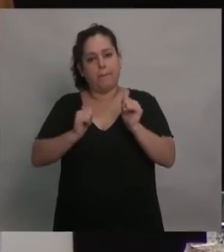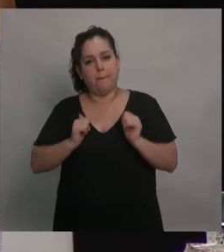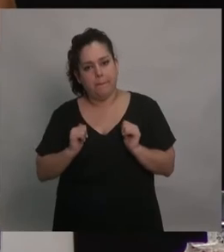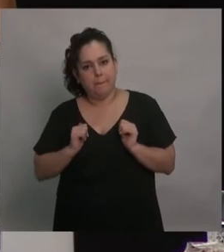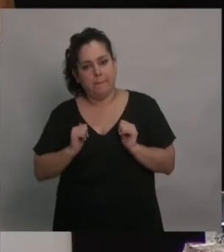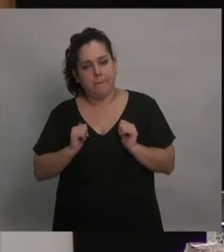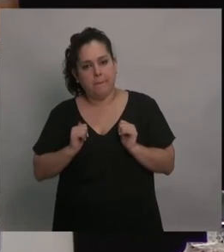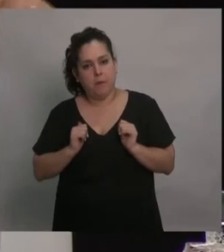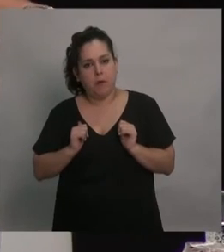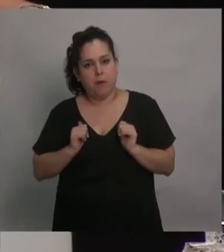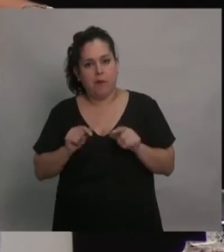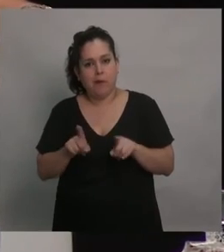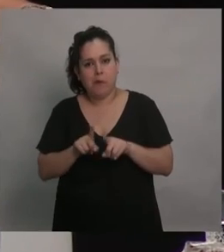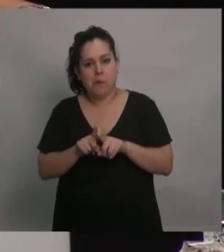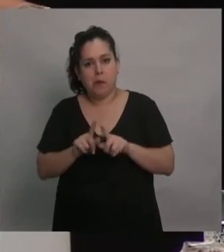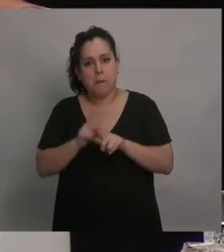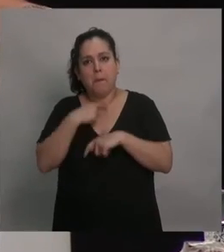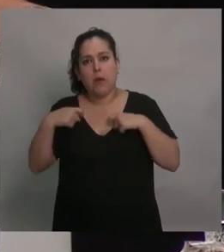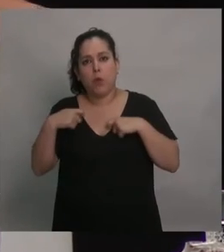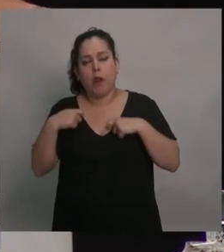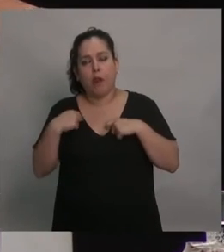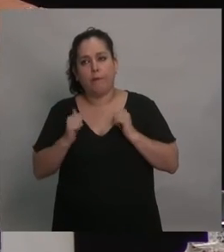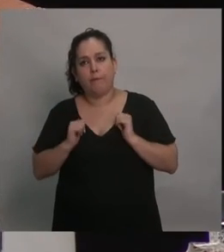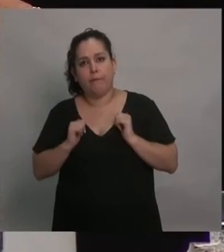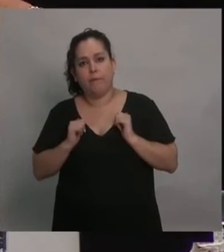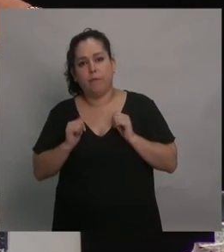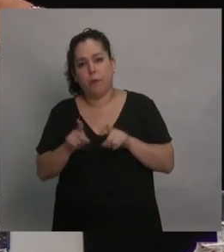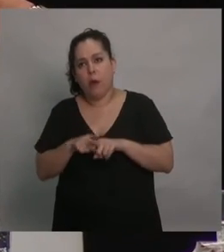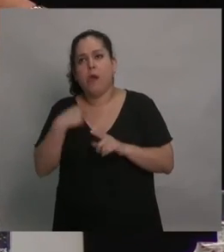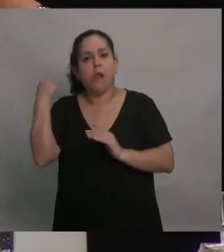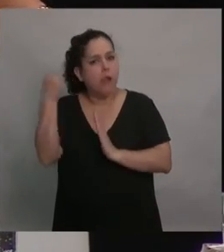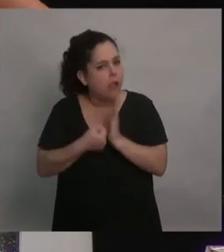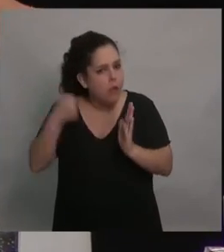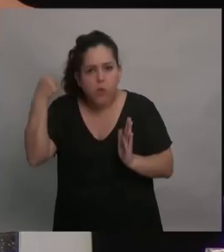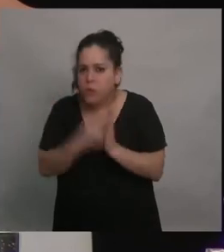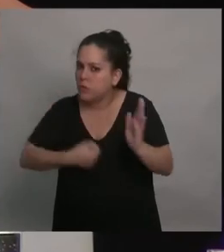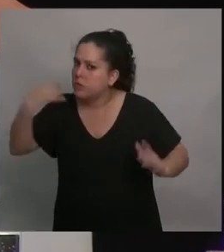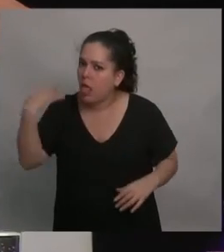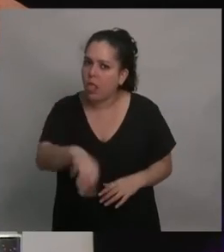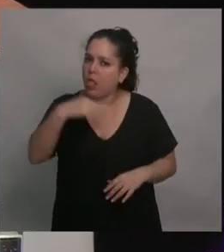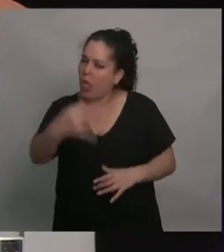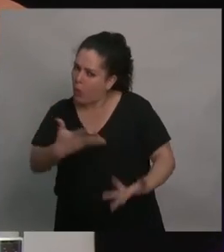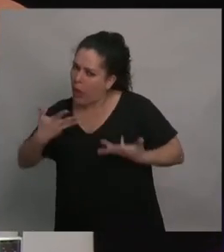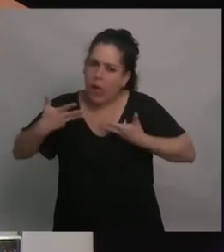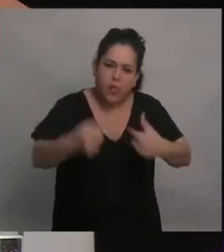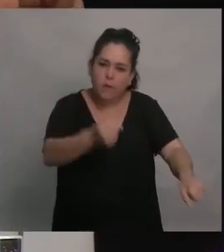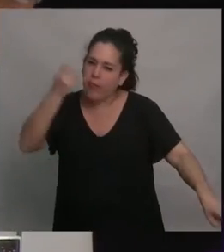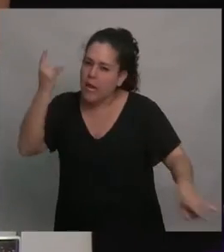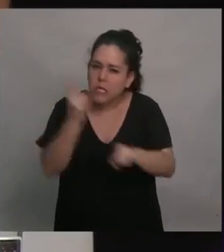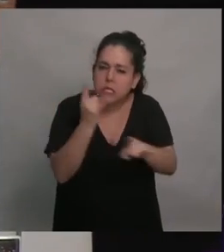con el pañuelo bajo la almohada, sino con las armas para salir a defender